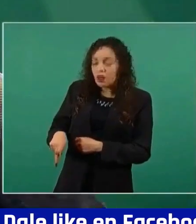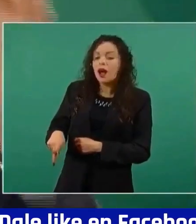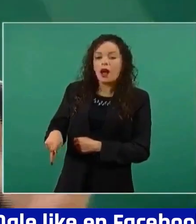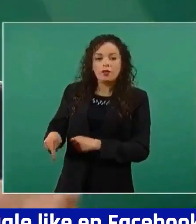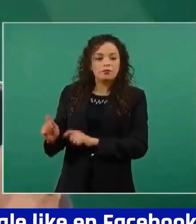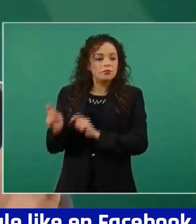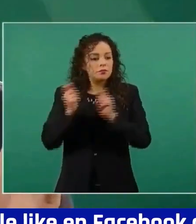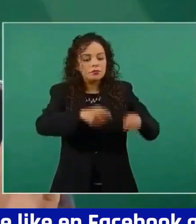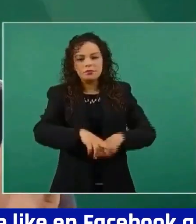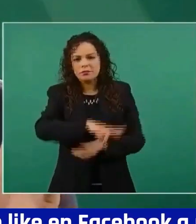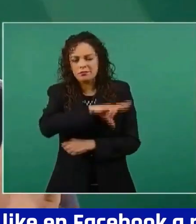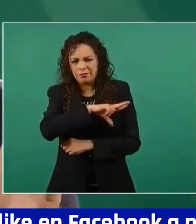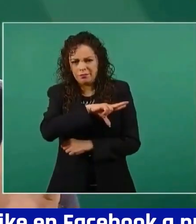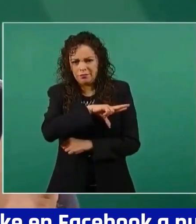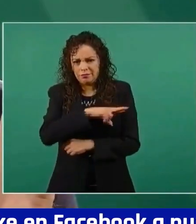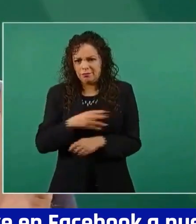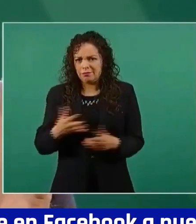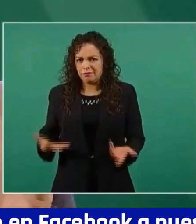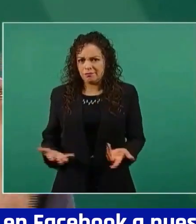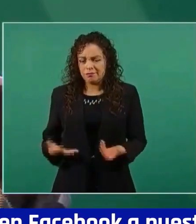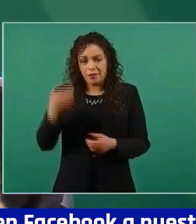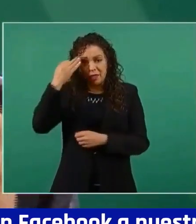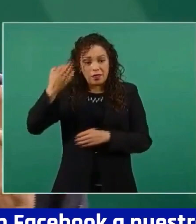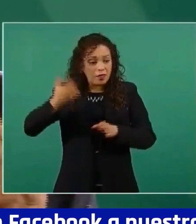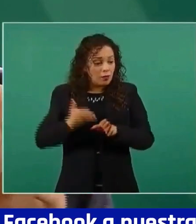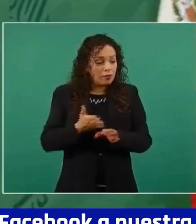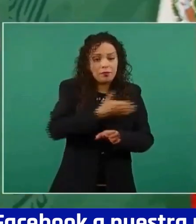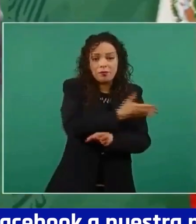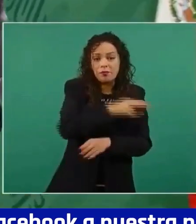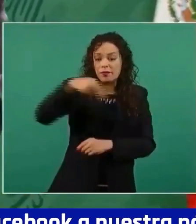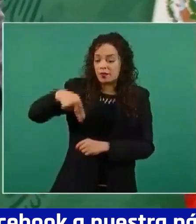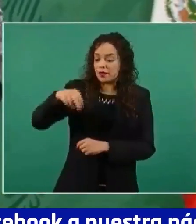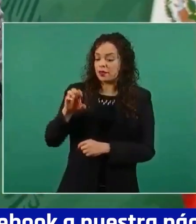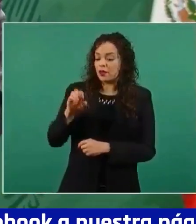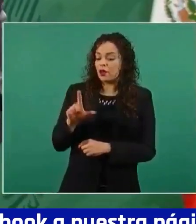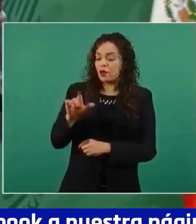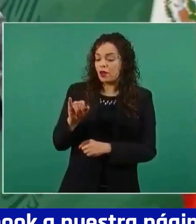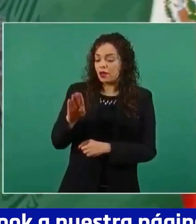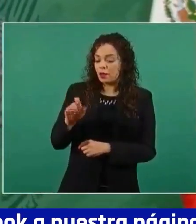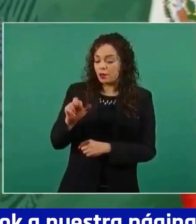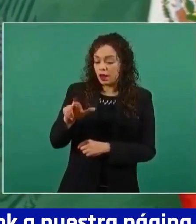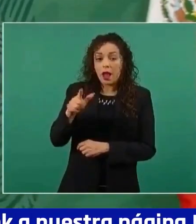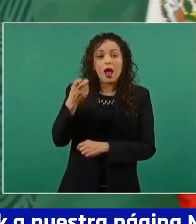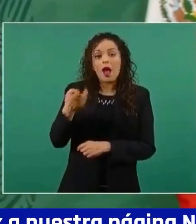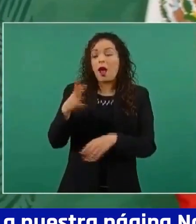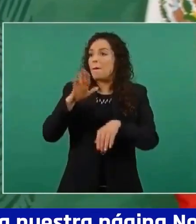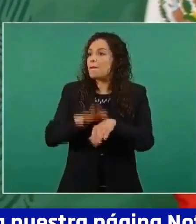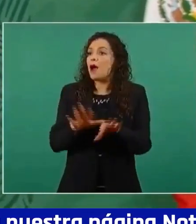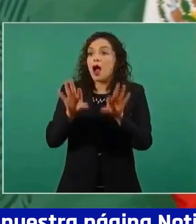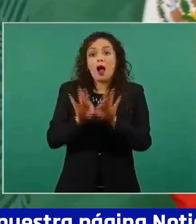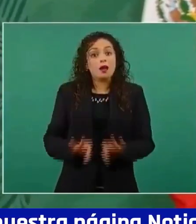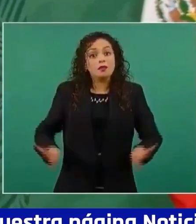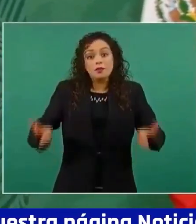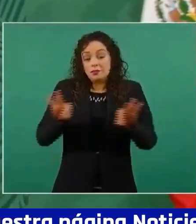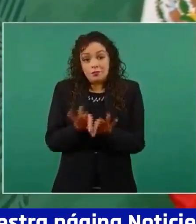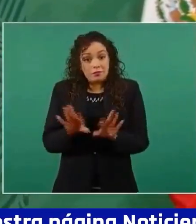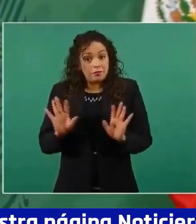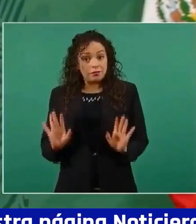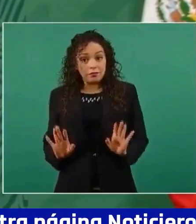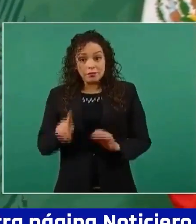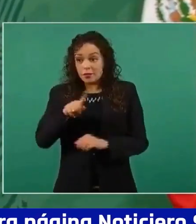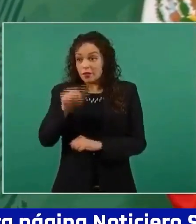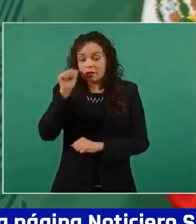durante todo el periodo neoliberal, eso fue lo esencial. A eso se